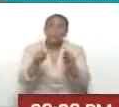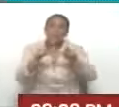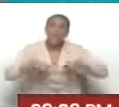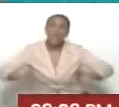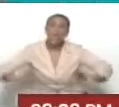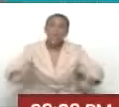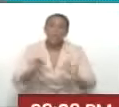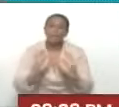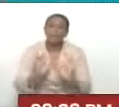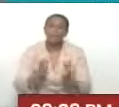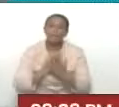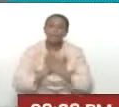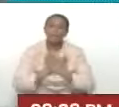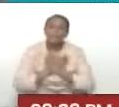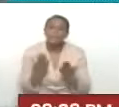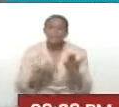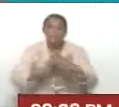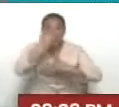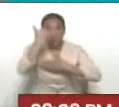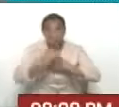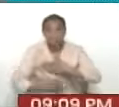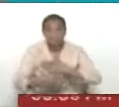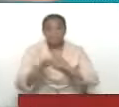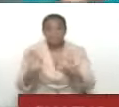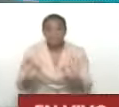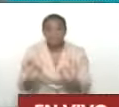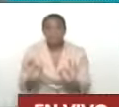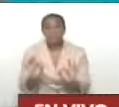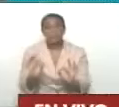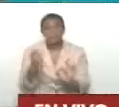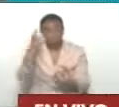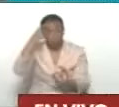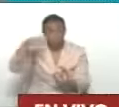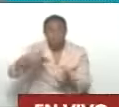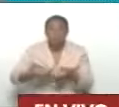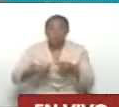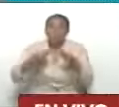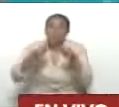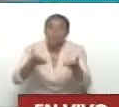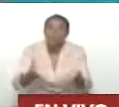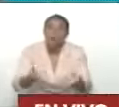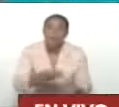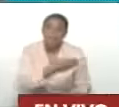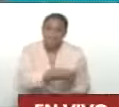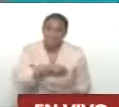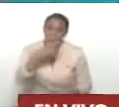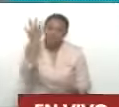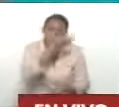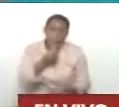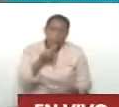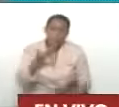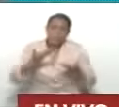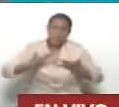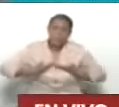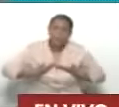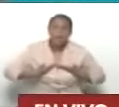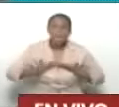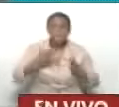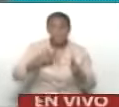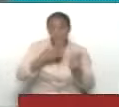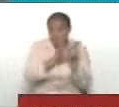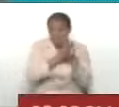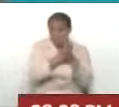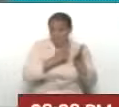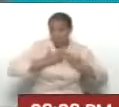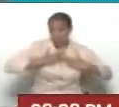por el proyecto que usted está lanzando para todos nosotros, pues. Bueno, mi emprendimiento se